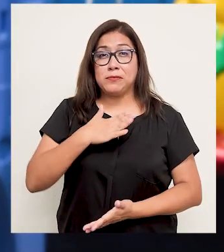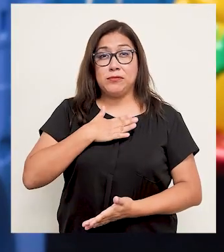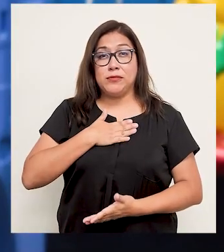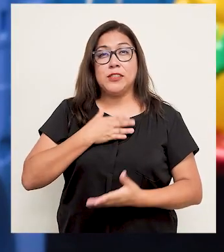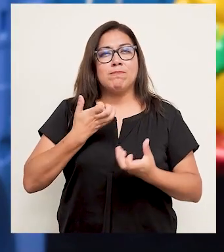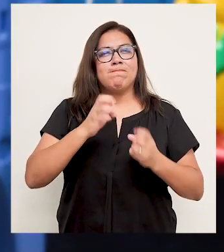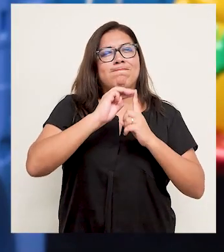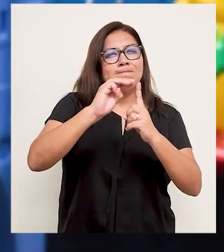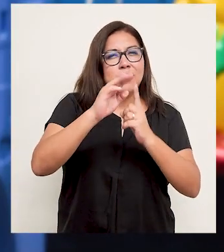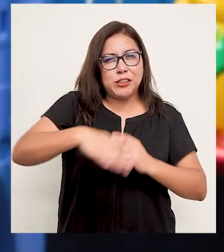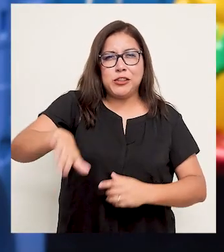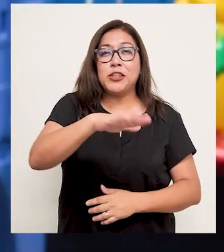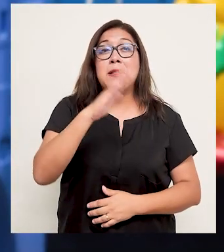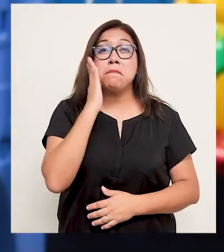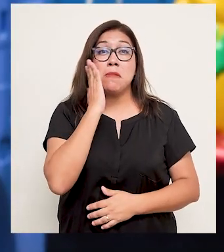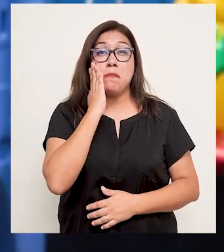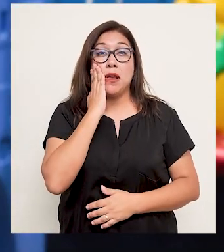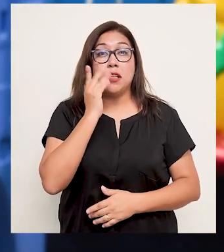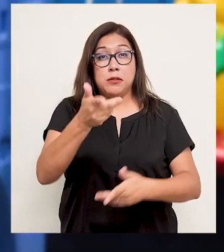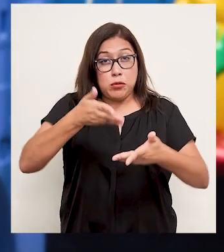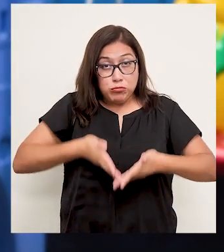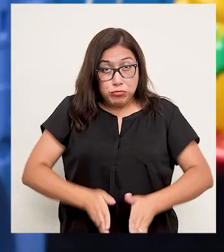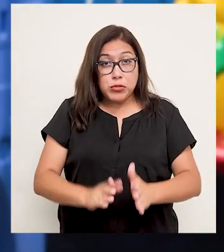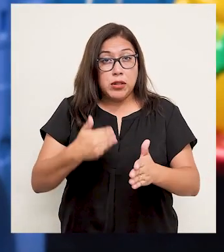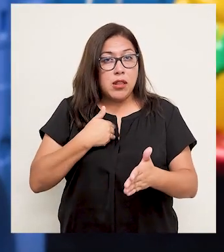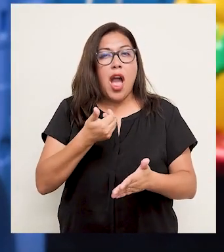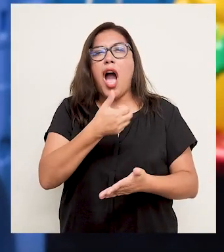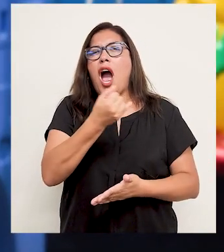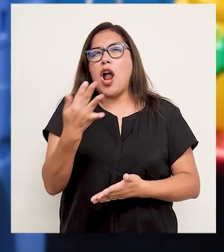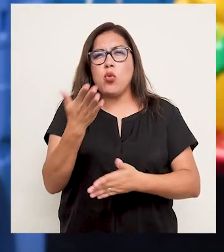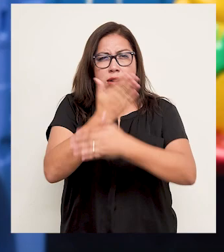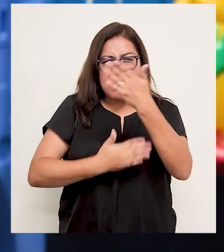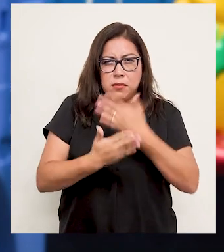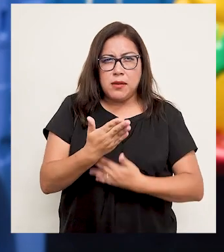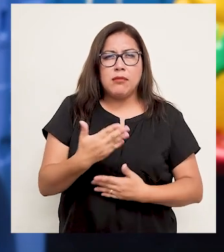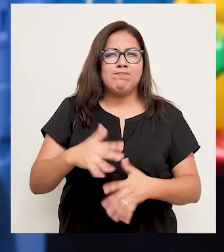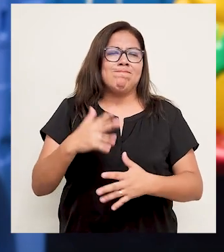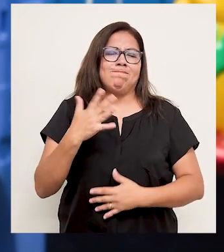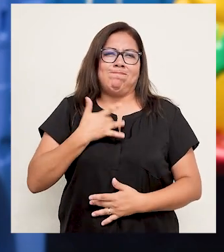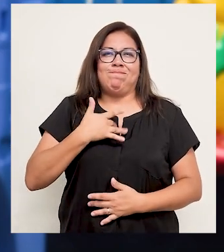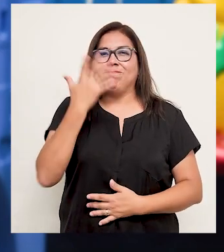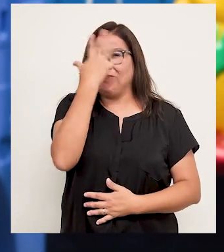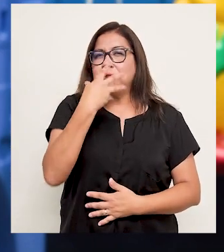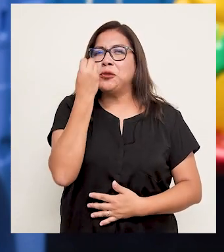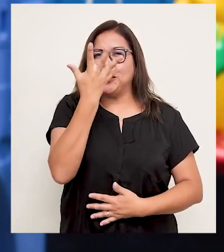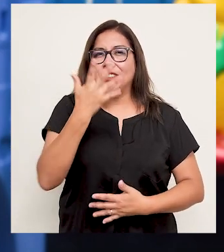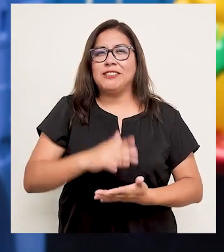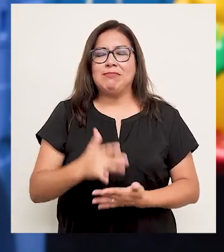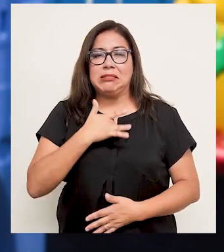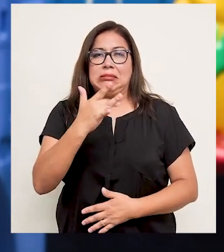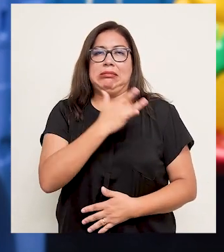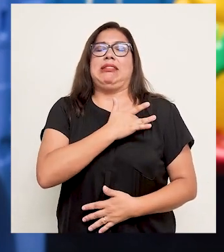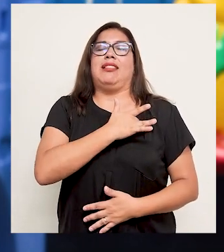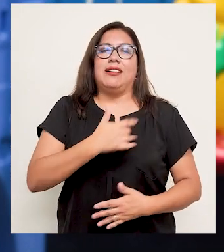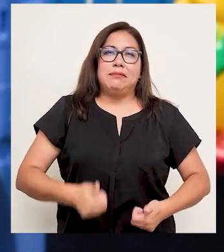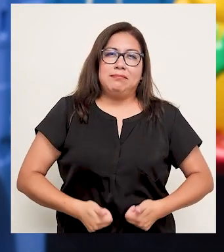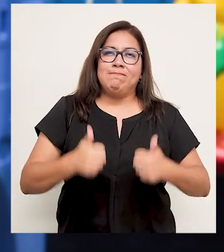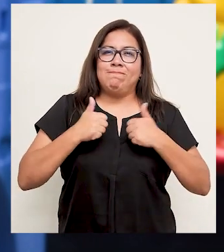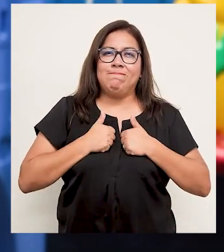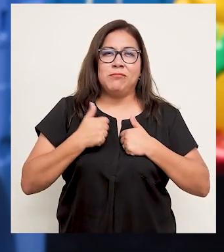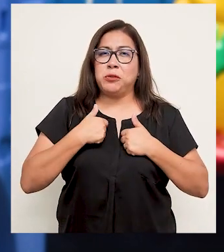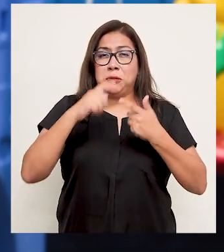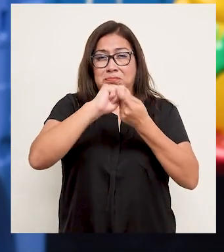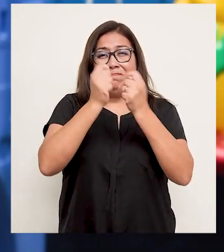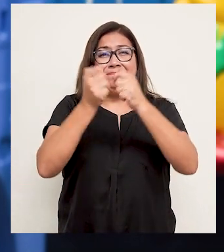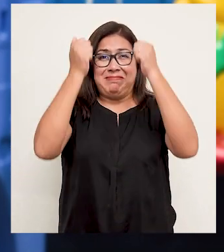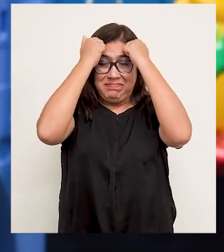Yo daría mi mensaje a todas las mamitas que tenemos un niño con una condición. Es algo bonito, es algo muy bonito que me tocó vivir